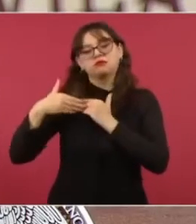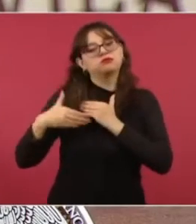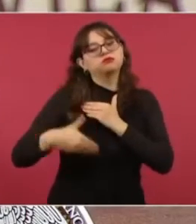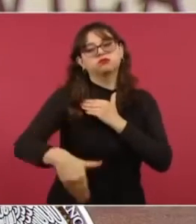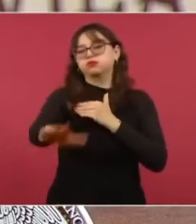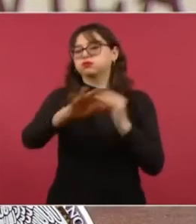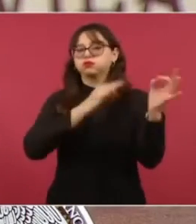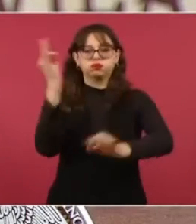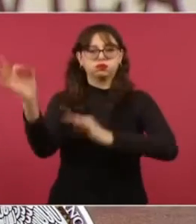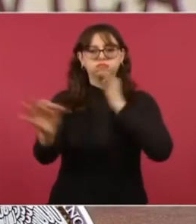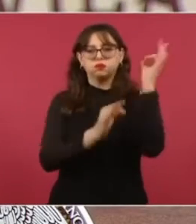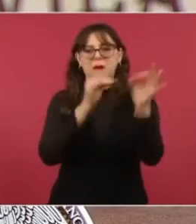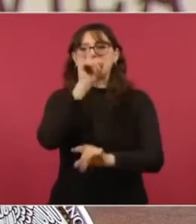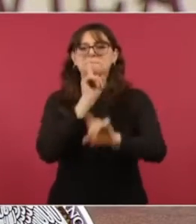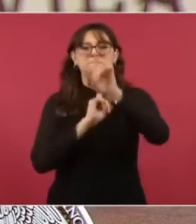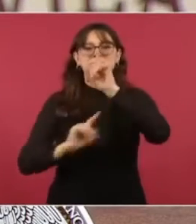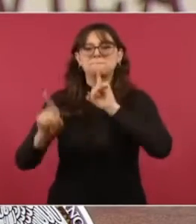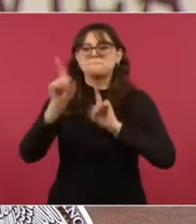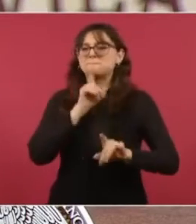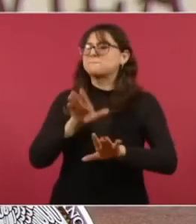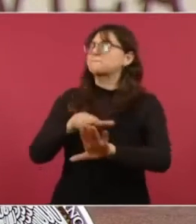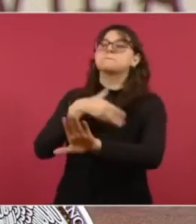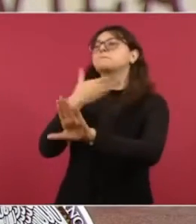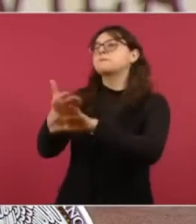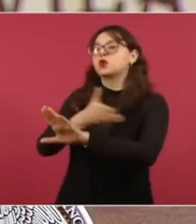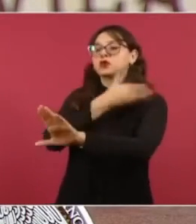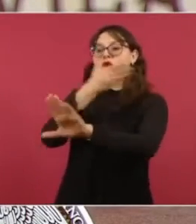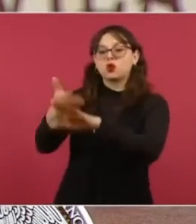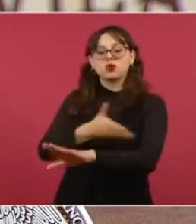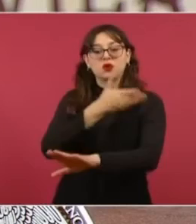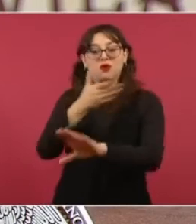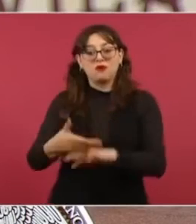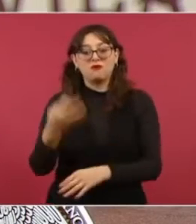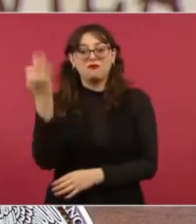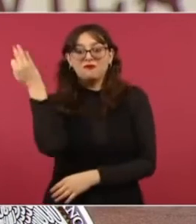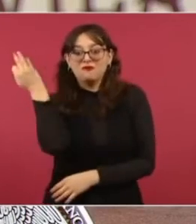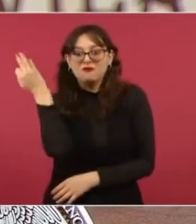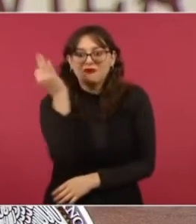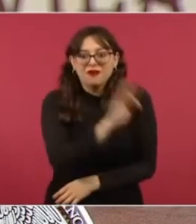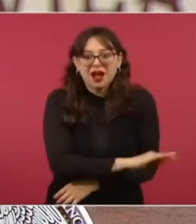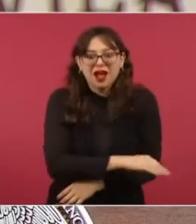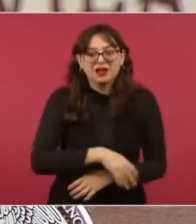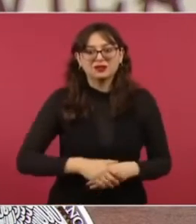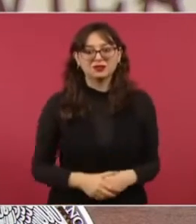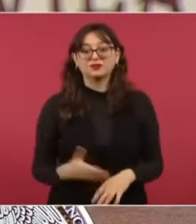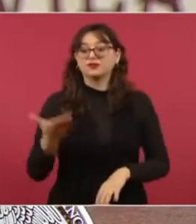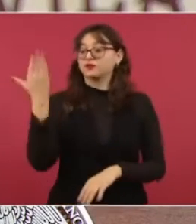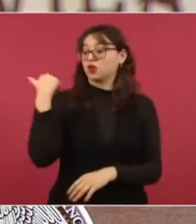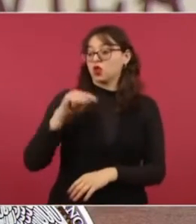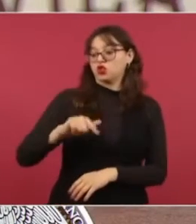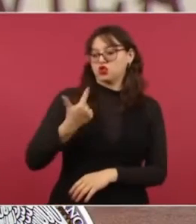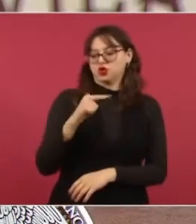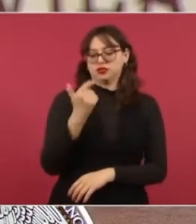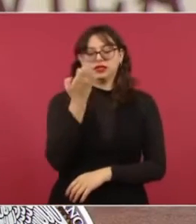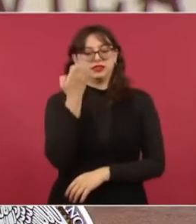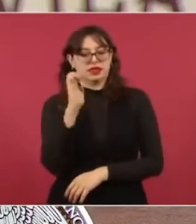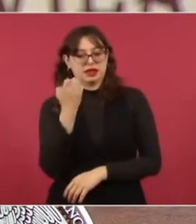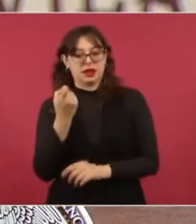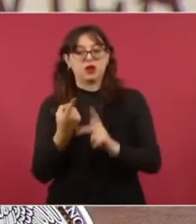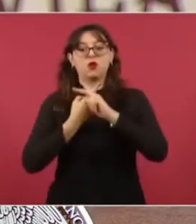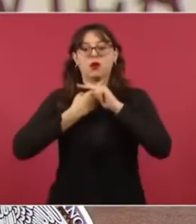es una verdadera campaña de desinformación. A partir del 12 de enero pasado, la Guardia Nacional